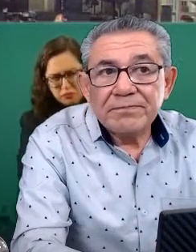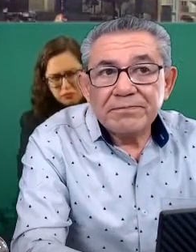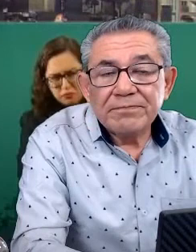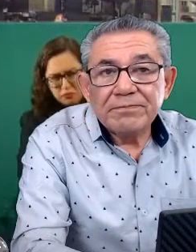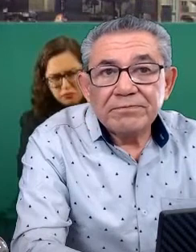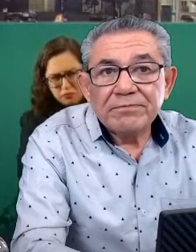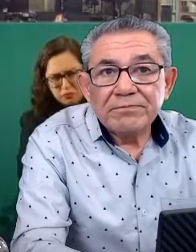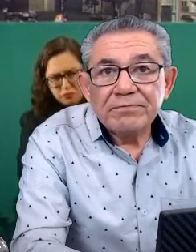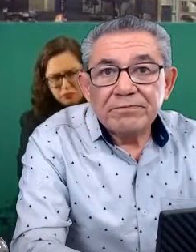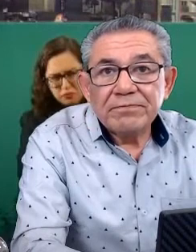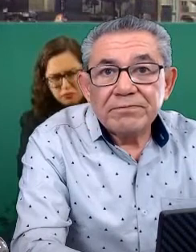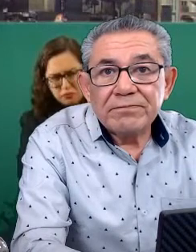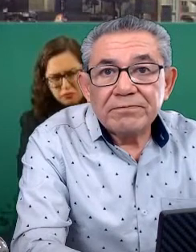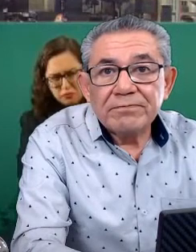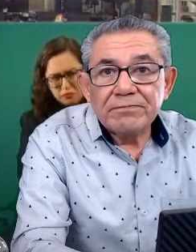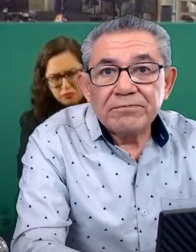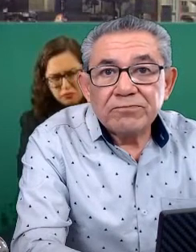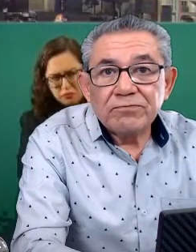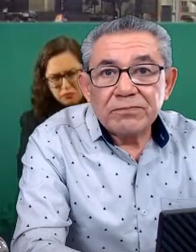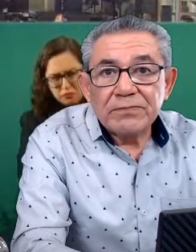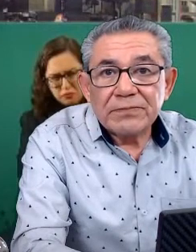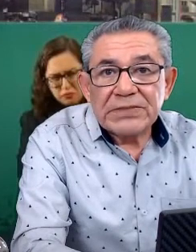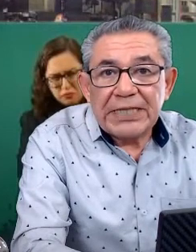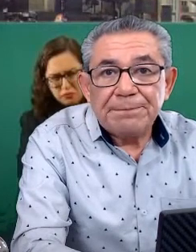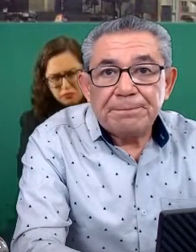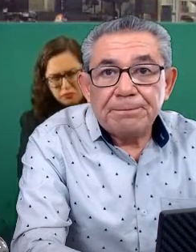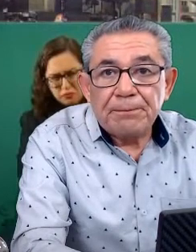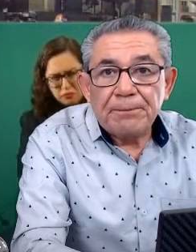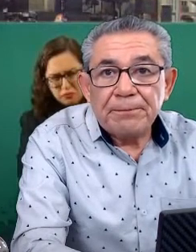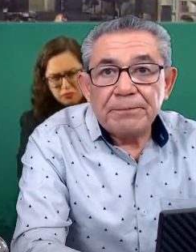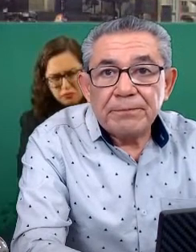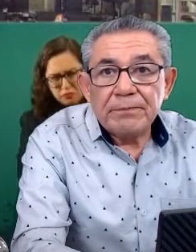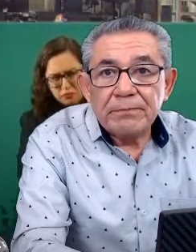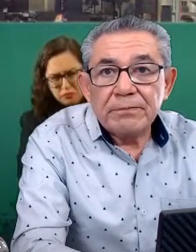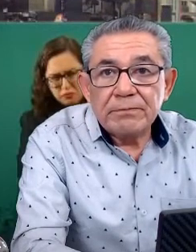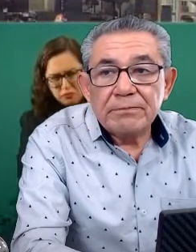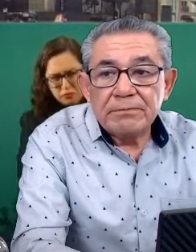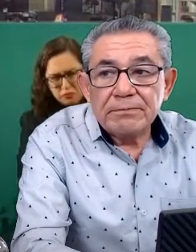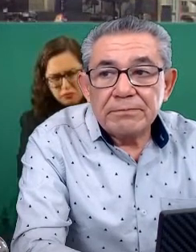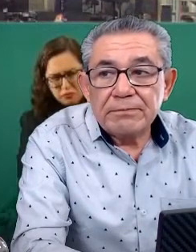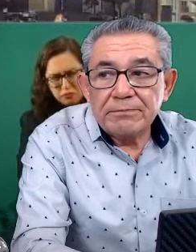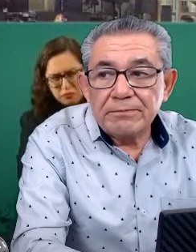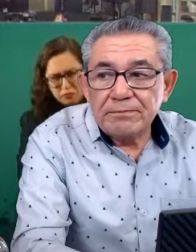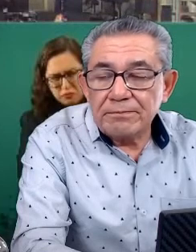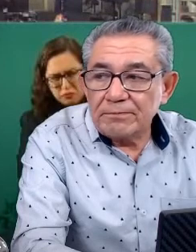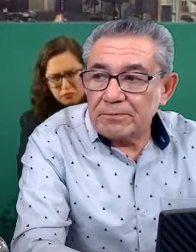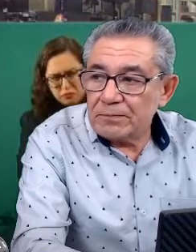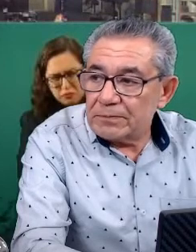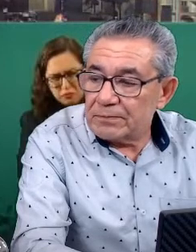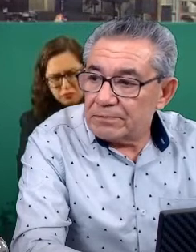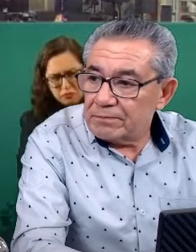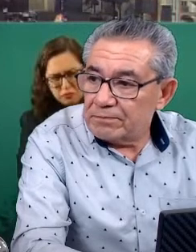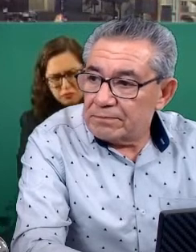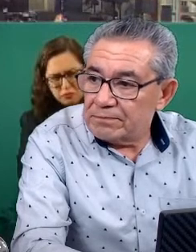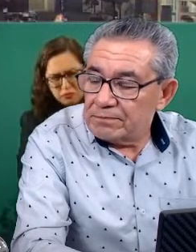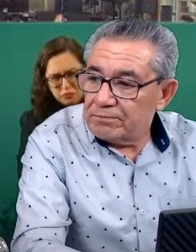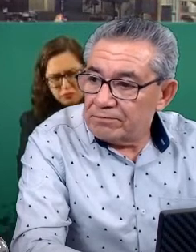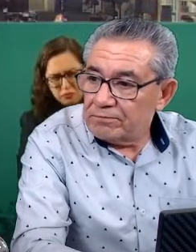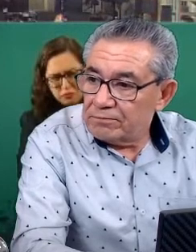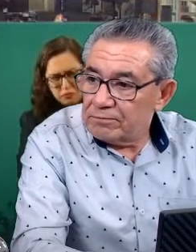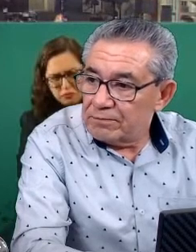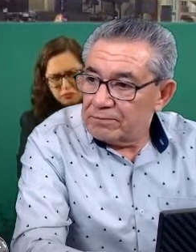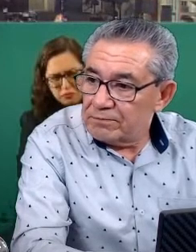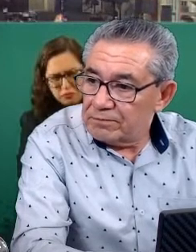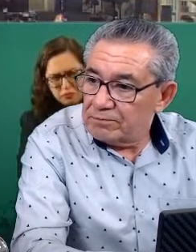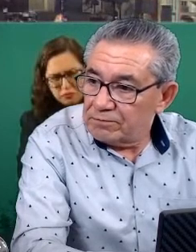del problema de lavado de dinero, enriquecimiento ilícito, sí, y tráfico de cuestiones fiscales, refiriéndose